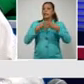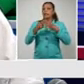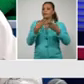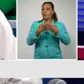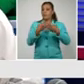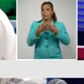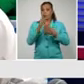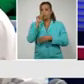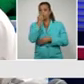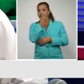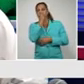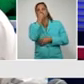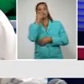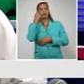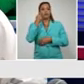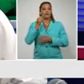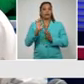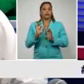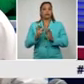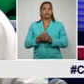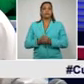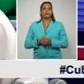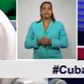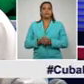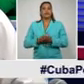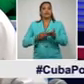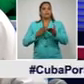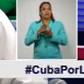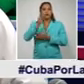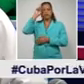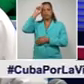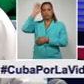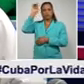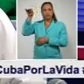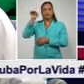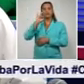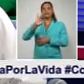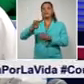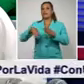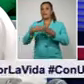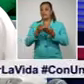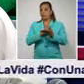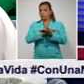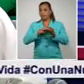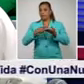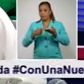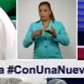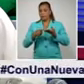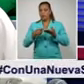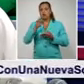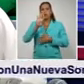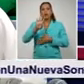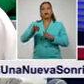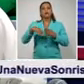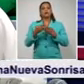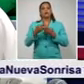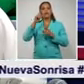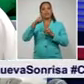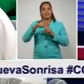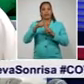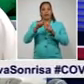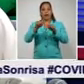realizó, se mantuvo ingresado durante 7 días, 4 de ellos en terapia intensiva,